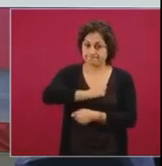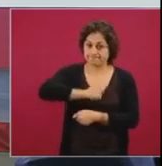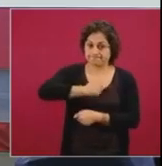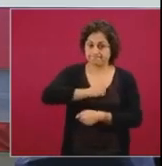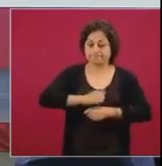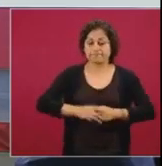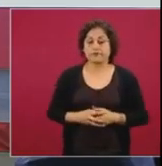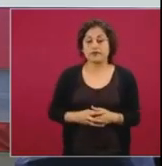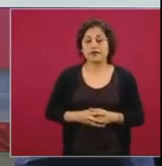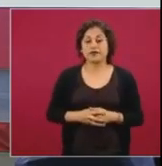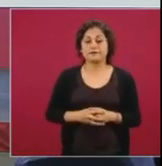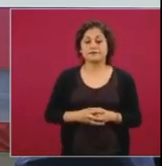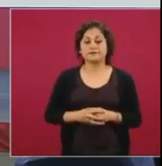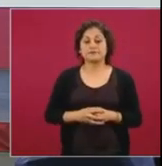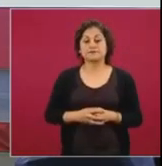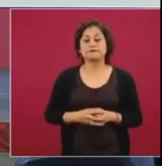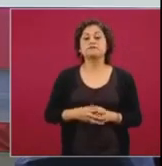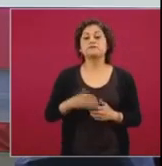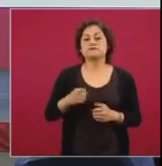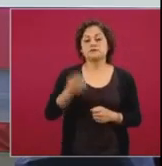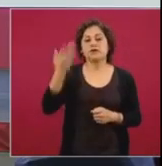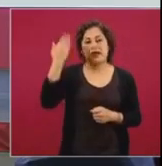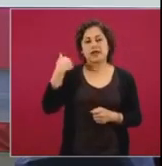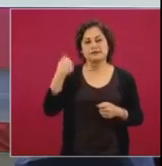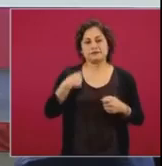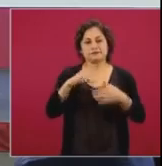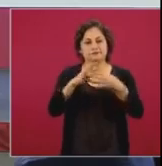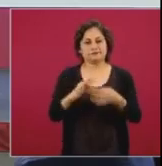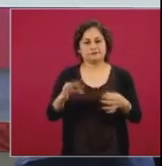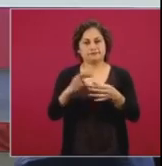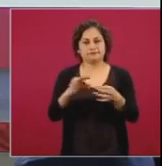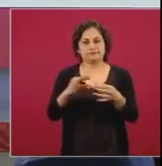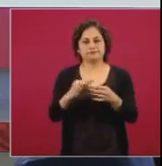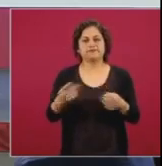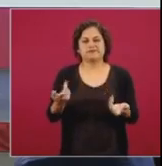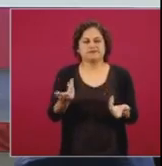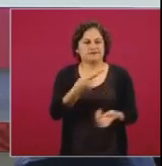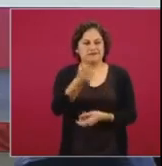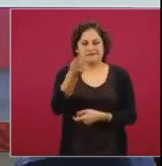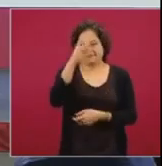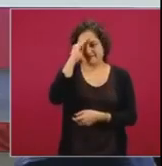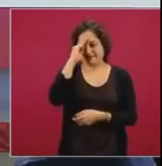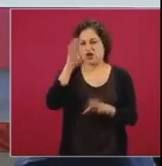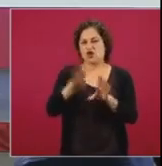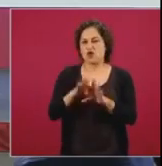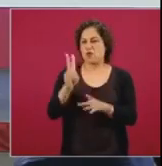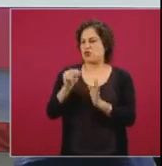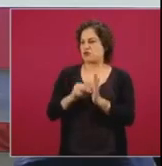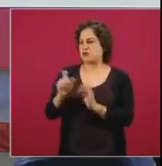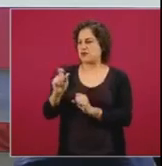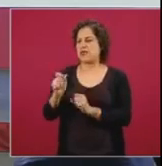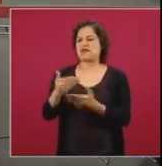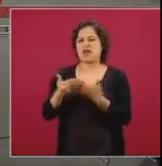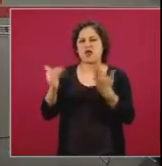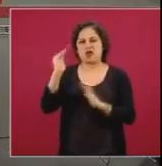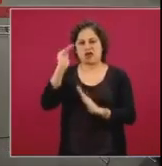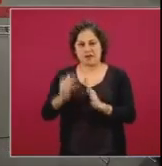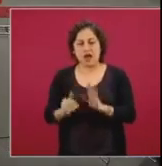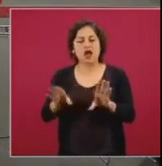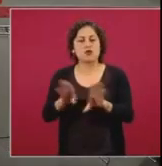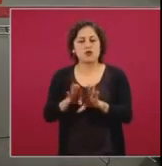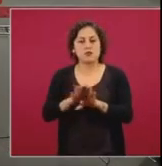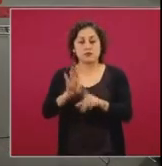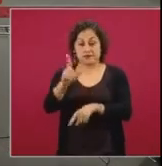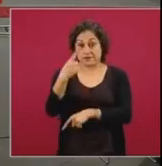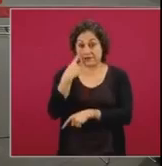Ya les hablaba de los casos incidentes. Ustedes van a decir ahí, bueno, ¿y por qué está el 2020 y por qué bajó un poco? Porque ese es un preliminar. Hicimos el corte,